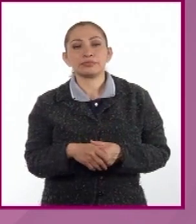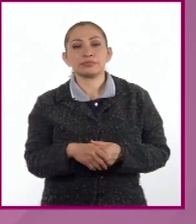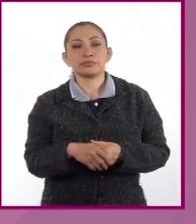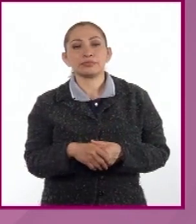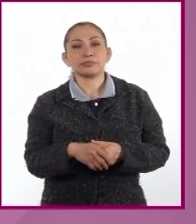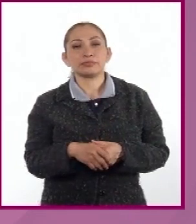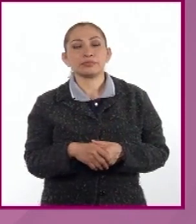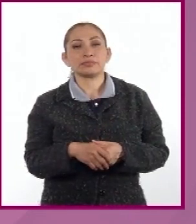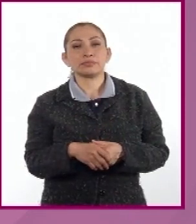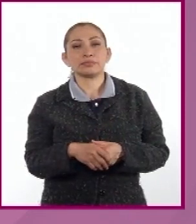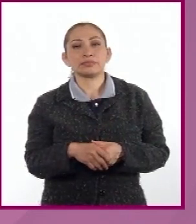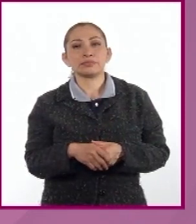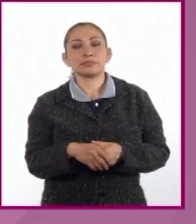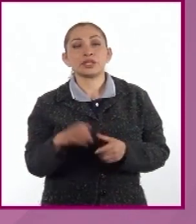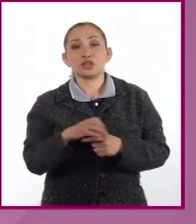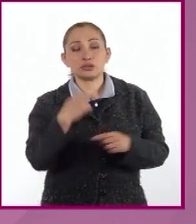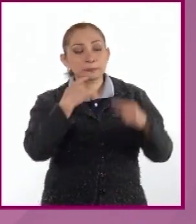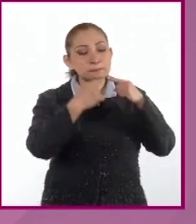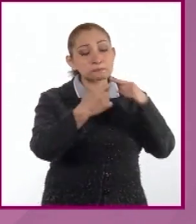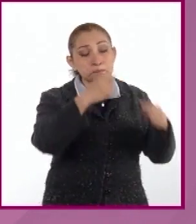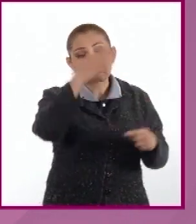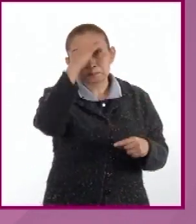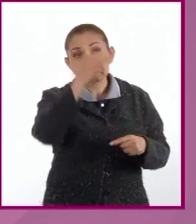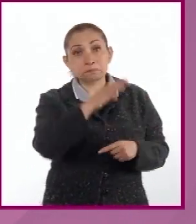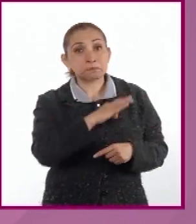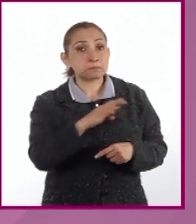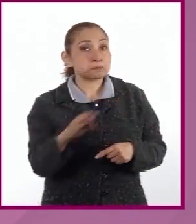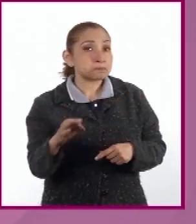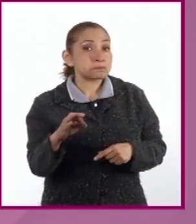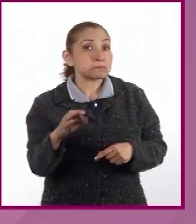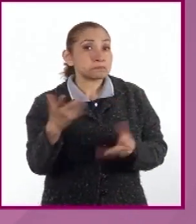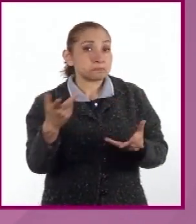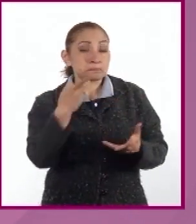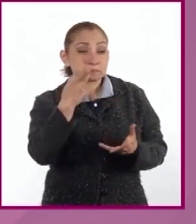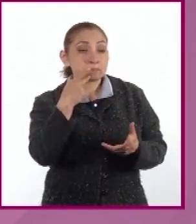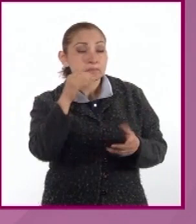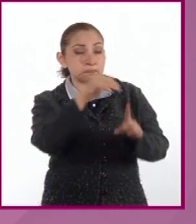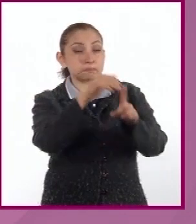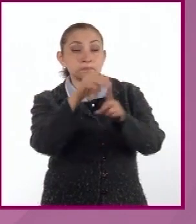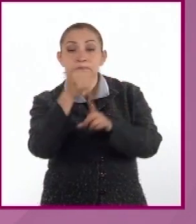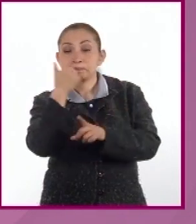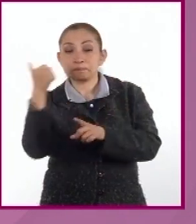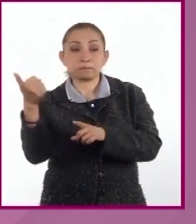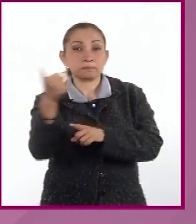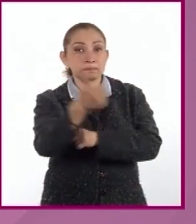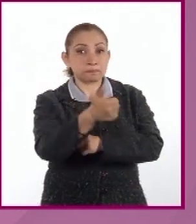llegando a un acuerdo podríamos hablar con los alumnos,